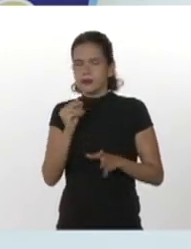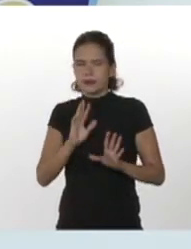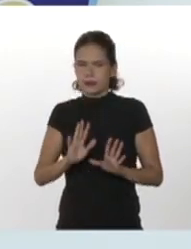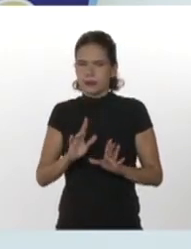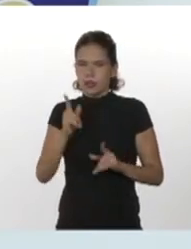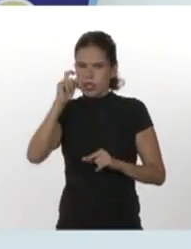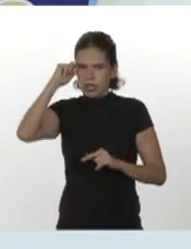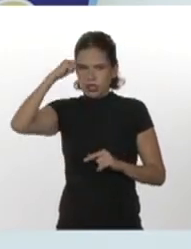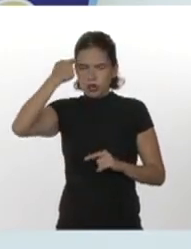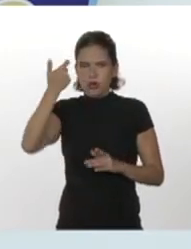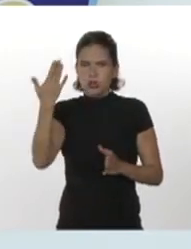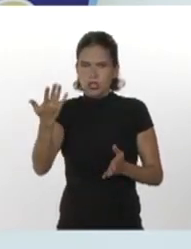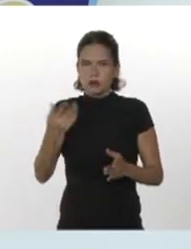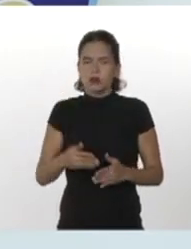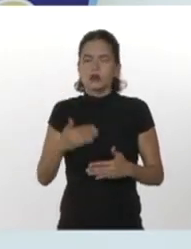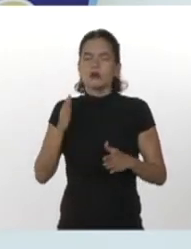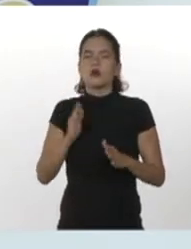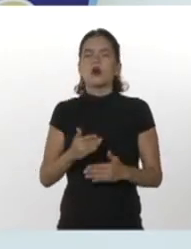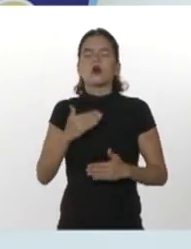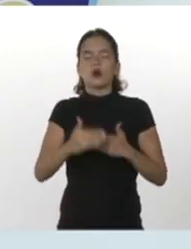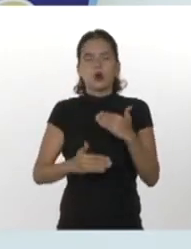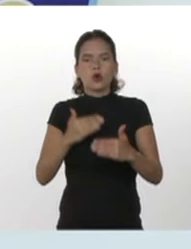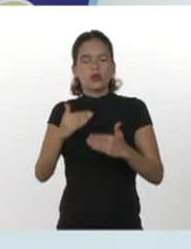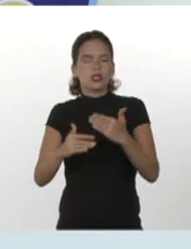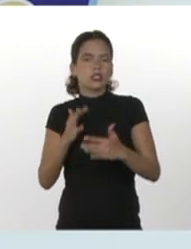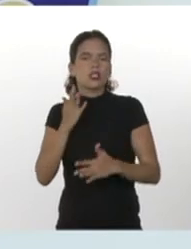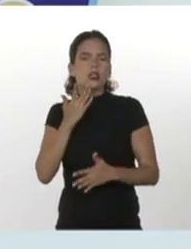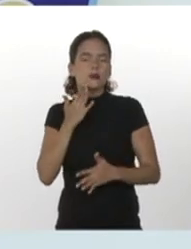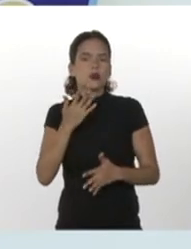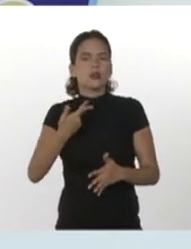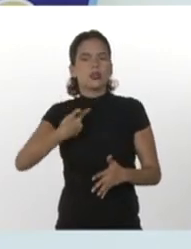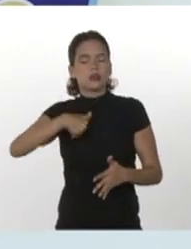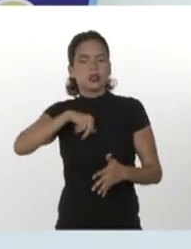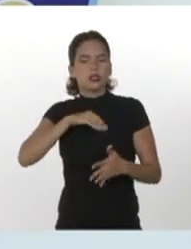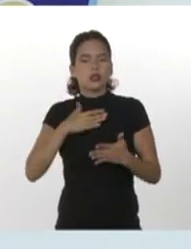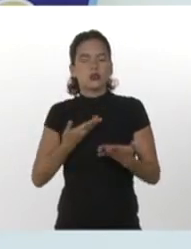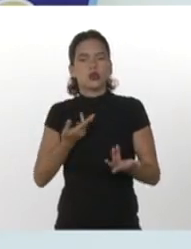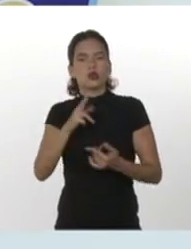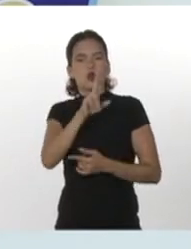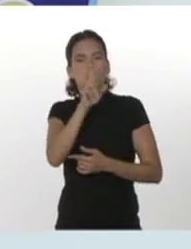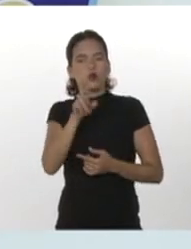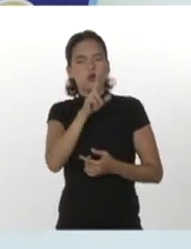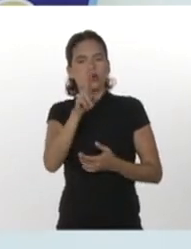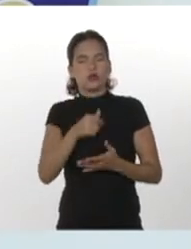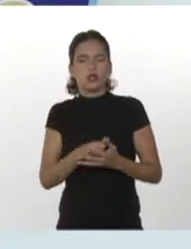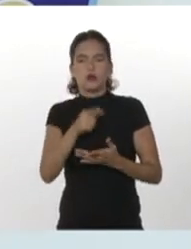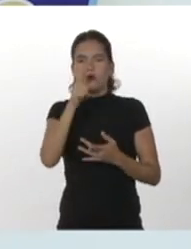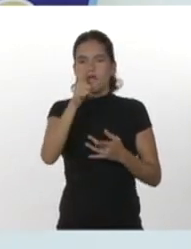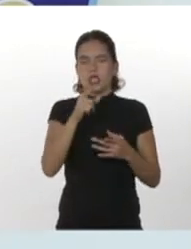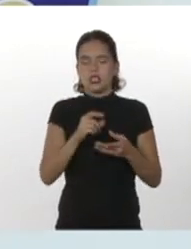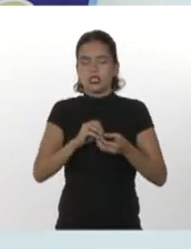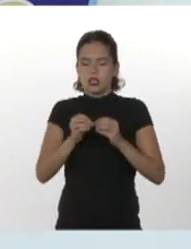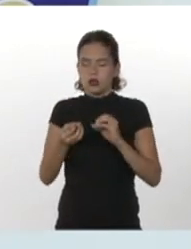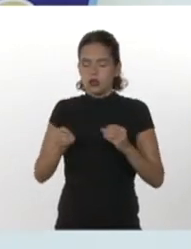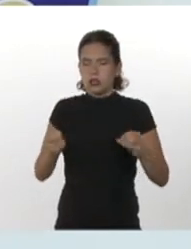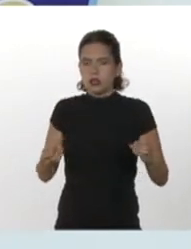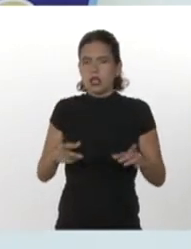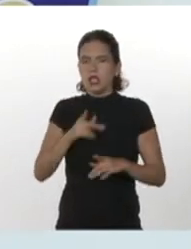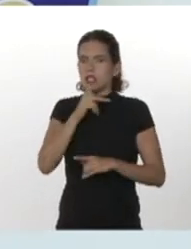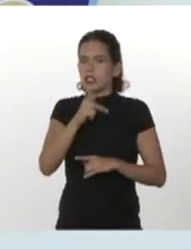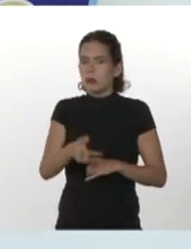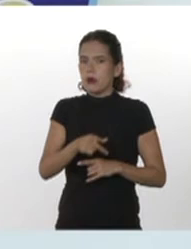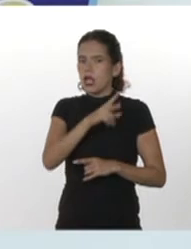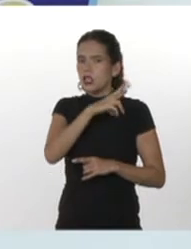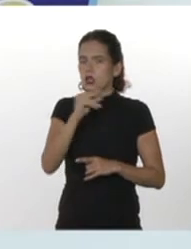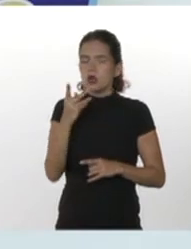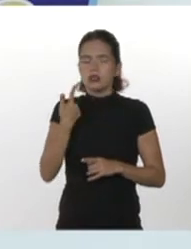porque recordemos, somos constantes modelos a seguir, y si nosotros utilizamos esas frases, está mal,